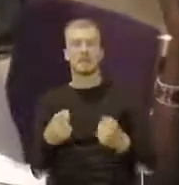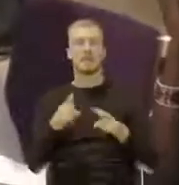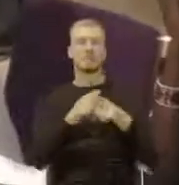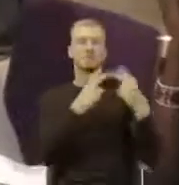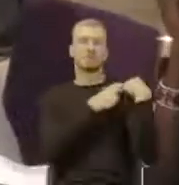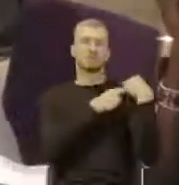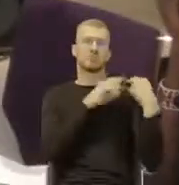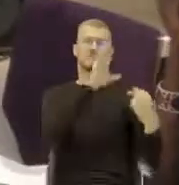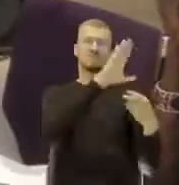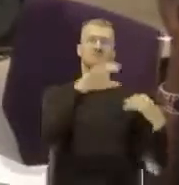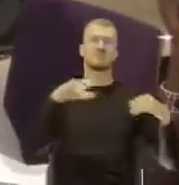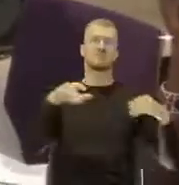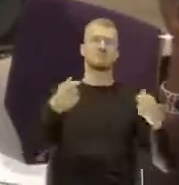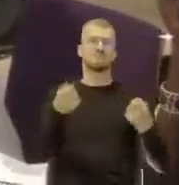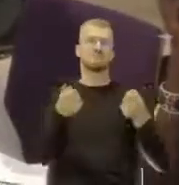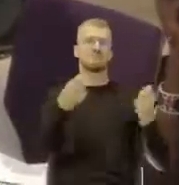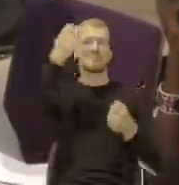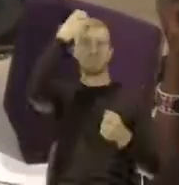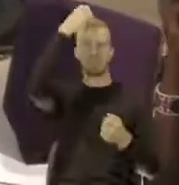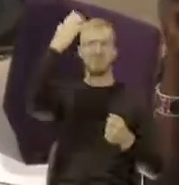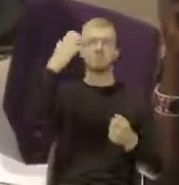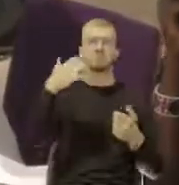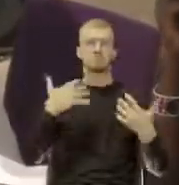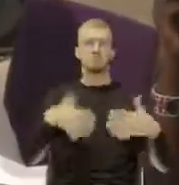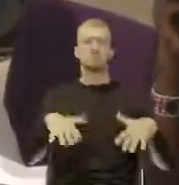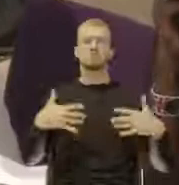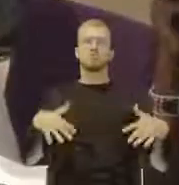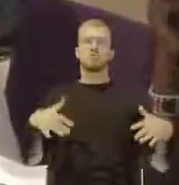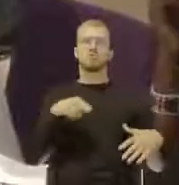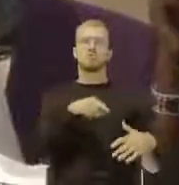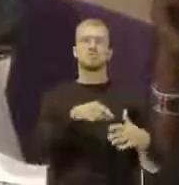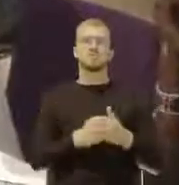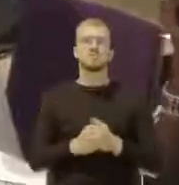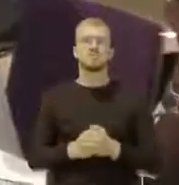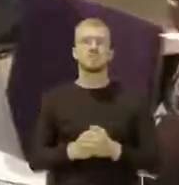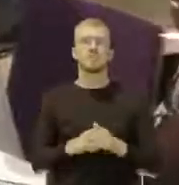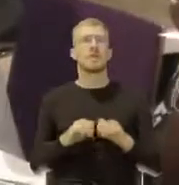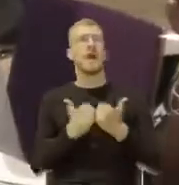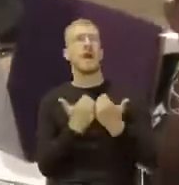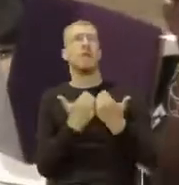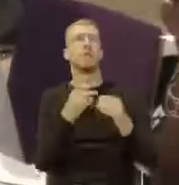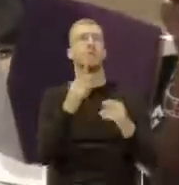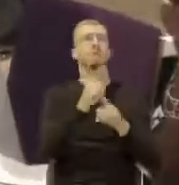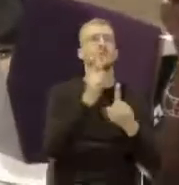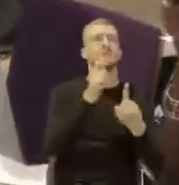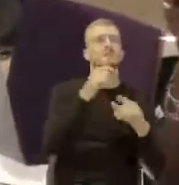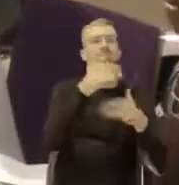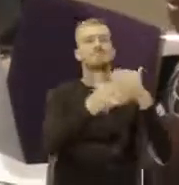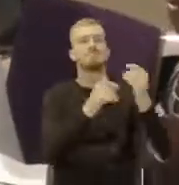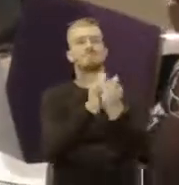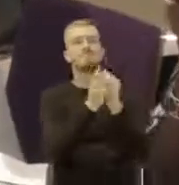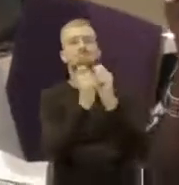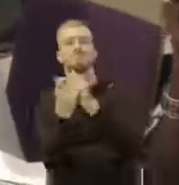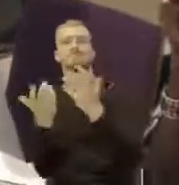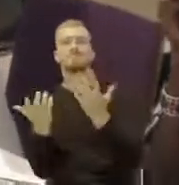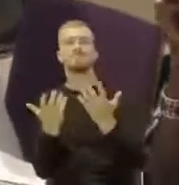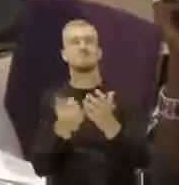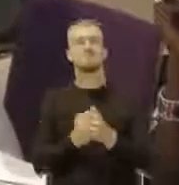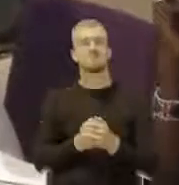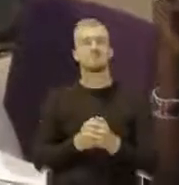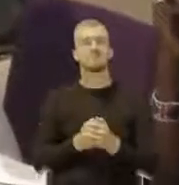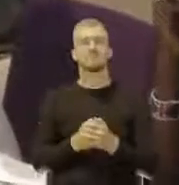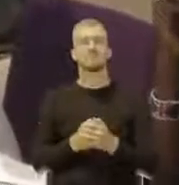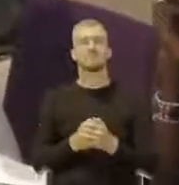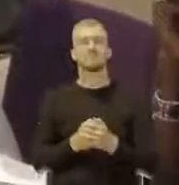vida, con una mejor salud. Creo que esto forma parte de las discusiones que tenemos que tener aquí durante esta semana.